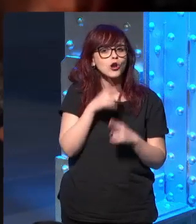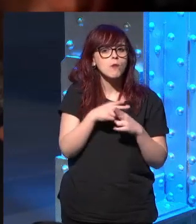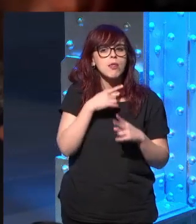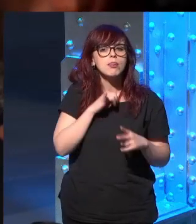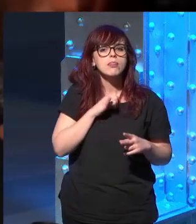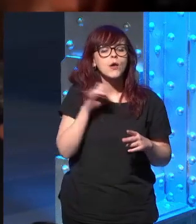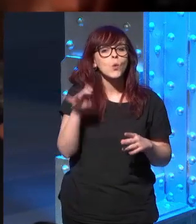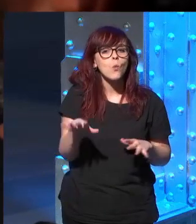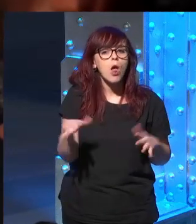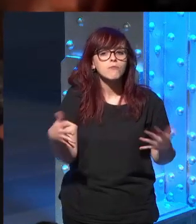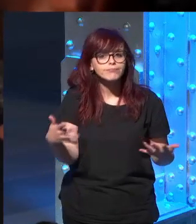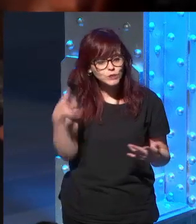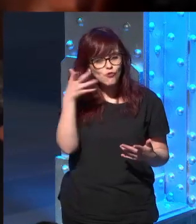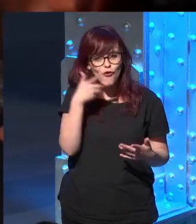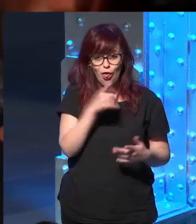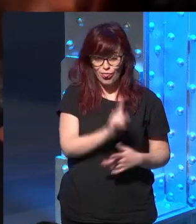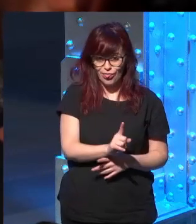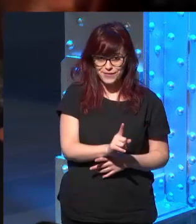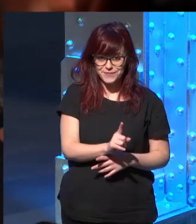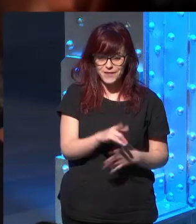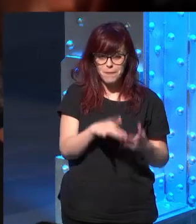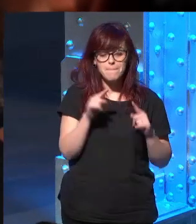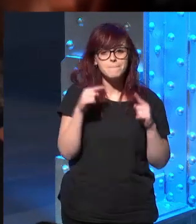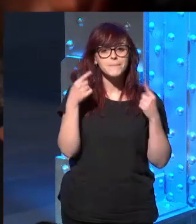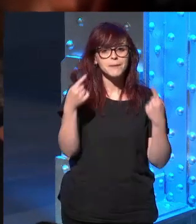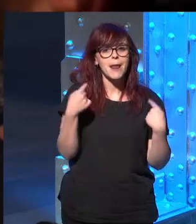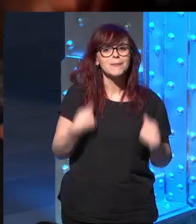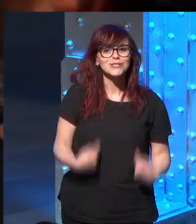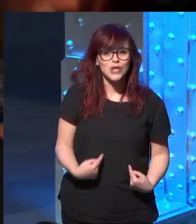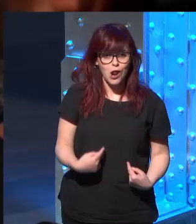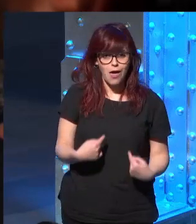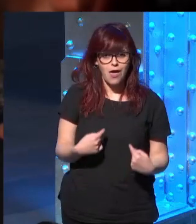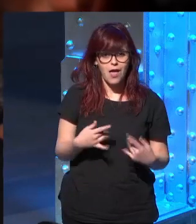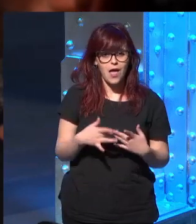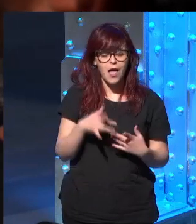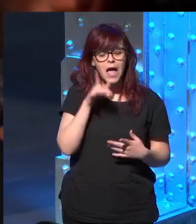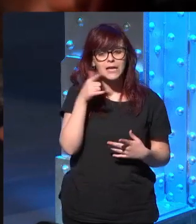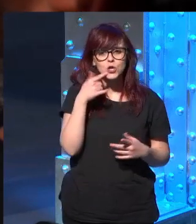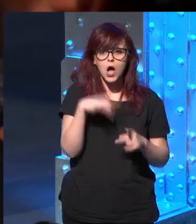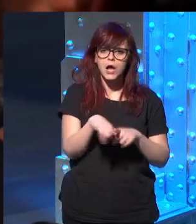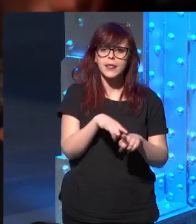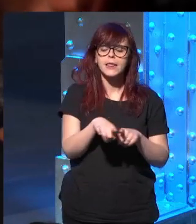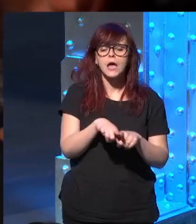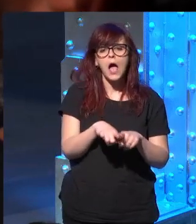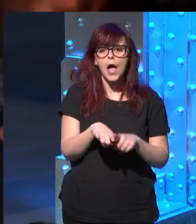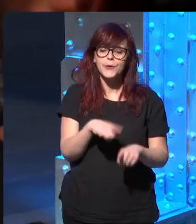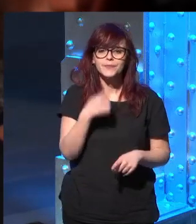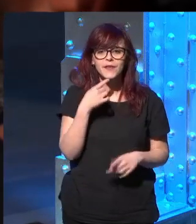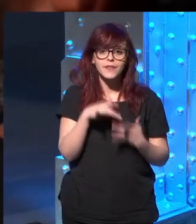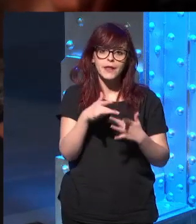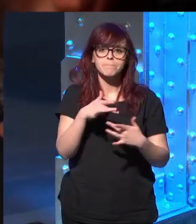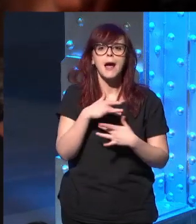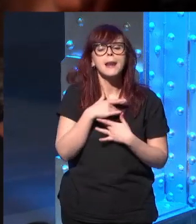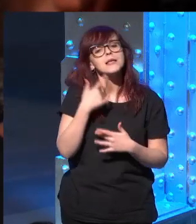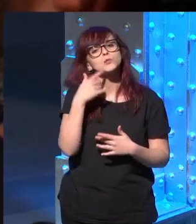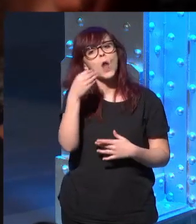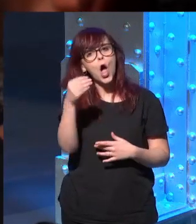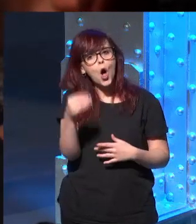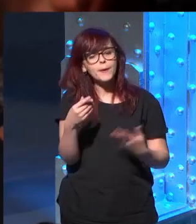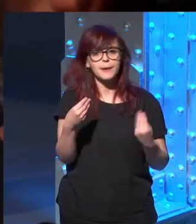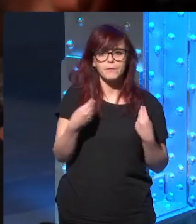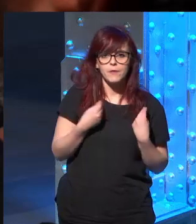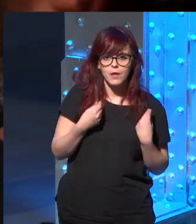Mi libro tampoco tiene nombre. Claro, porque la primera persona lo permite. Sí, la primera persona. Pero es que yo he tenido críticas de... María es una joven que